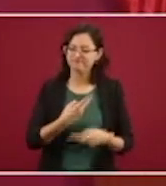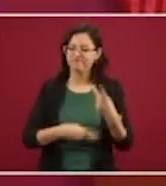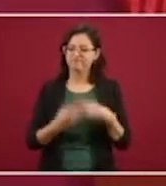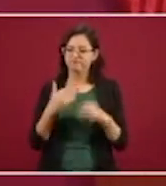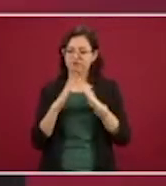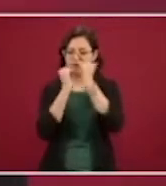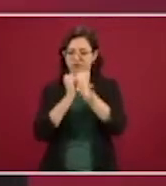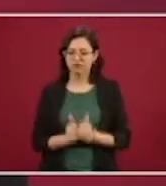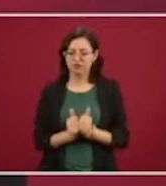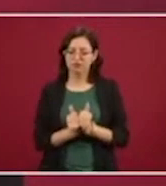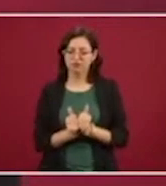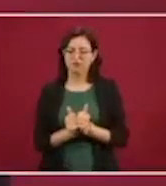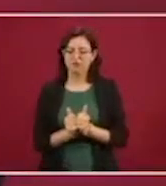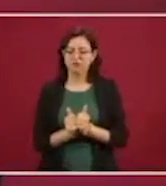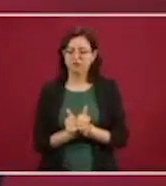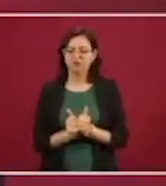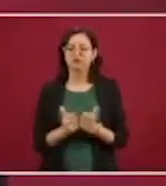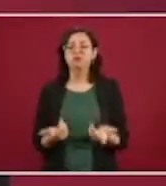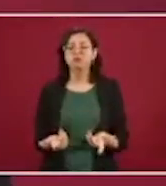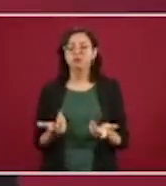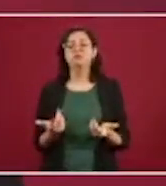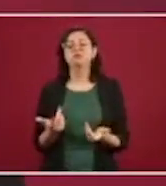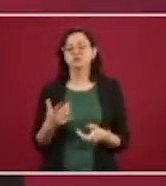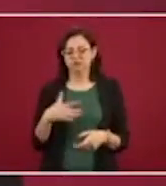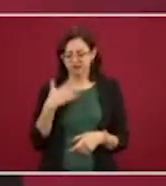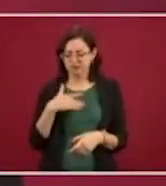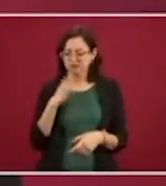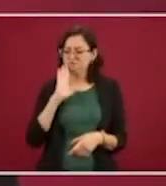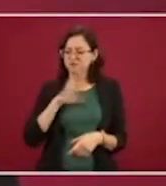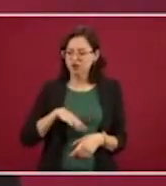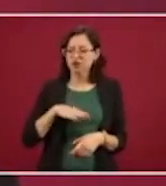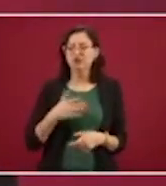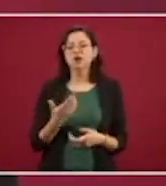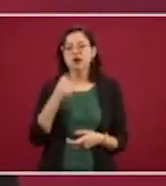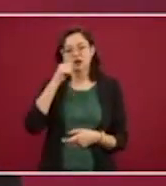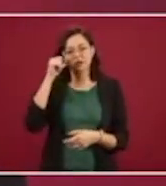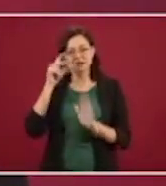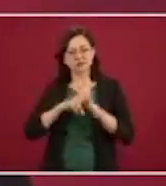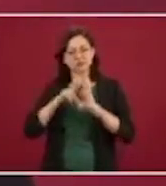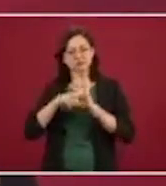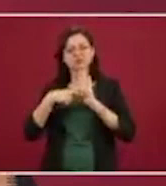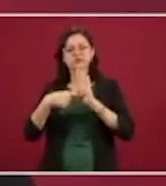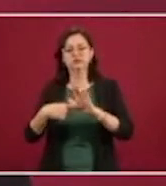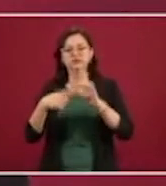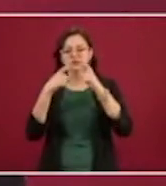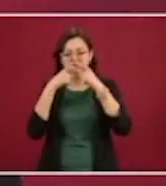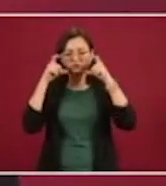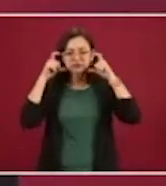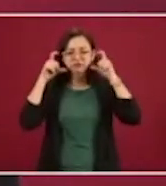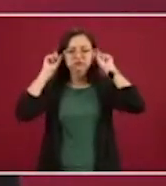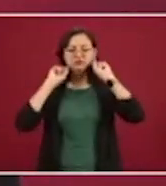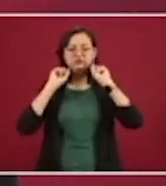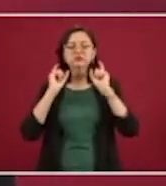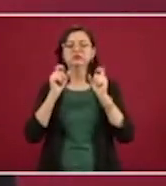síntomas y, en caso dado, utilizar cubrebocas, como lo mostramos ayer en un video, para el personal de salud, pero el mismo principio